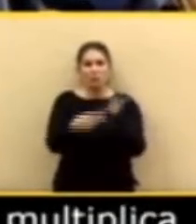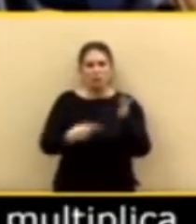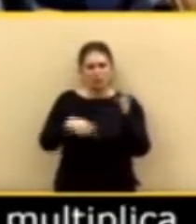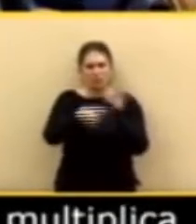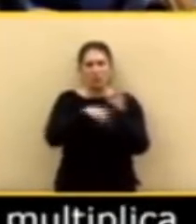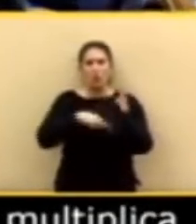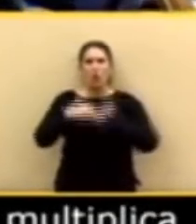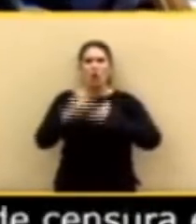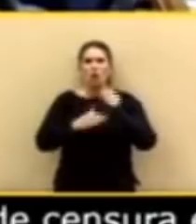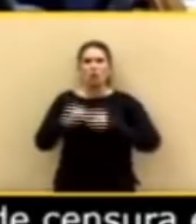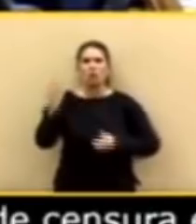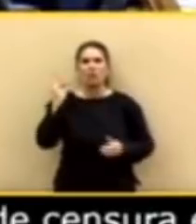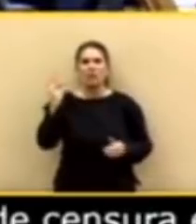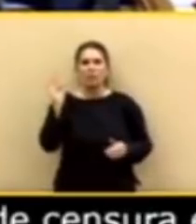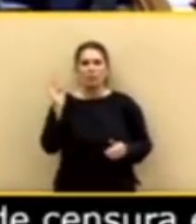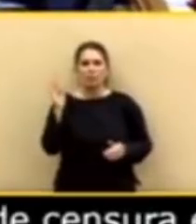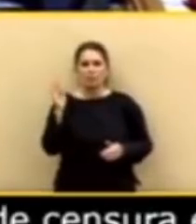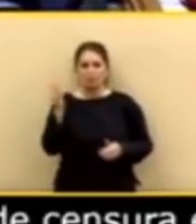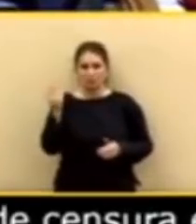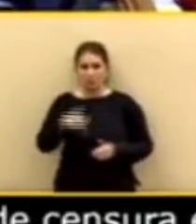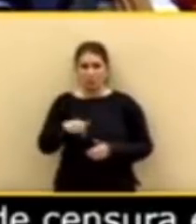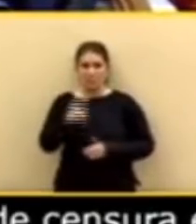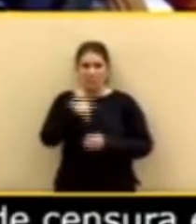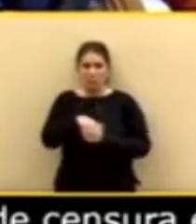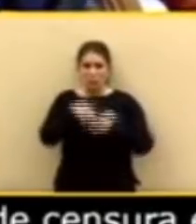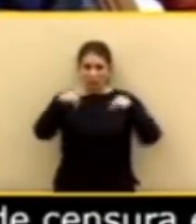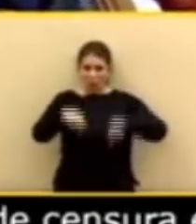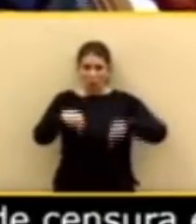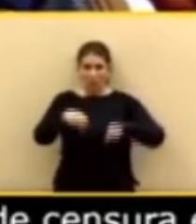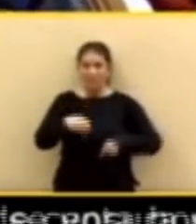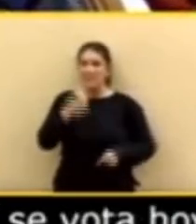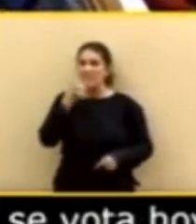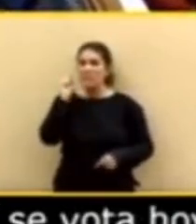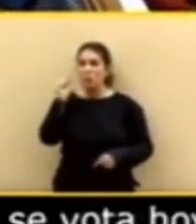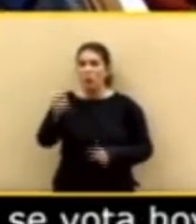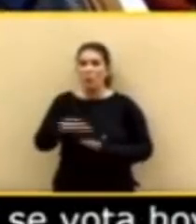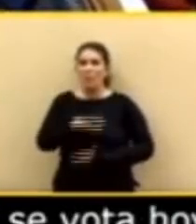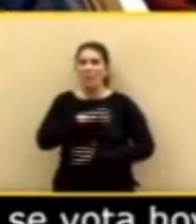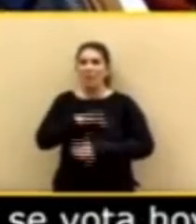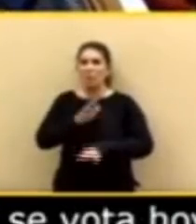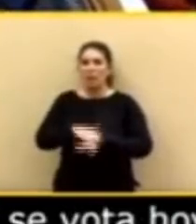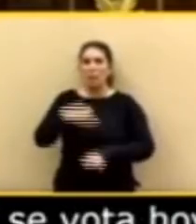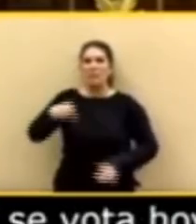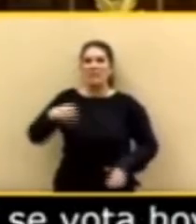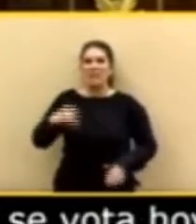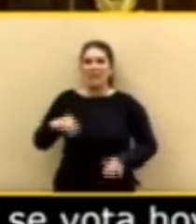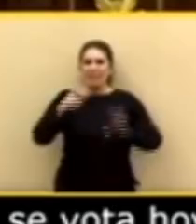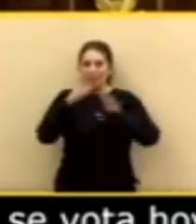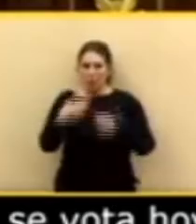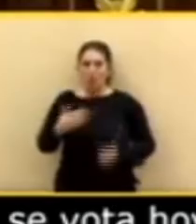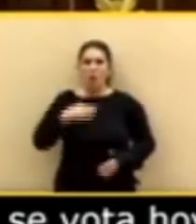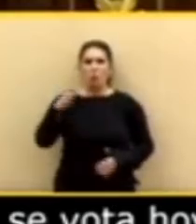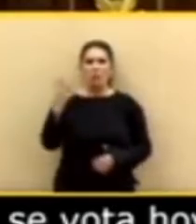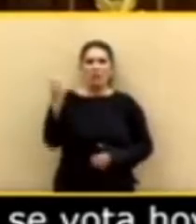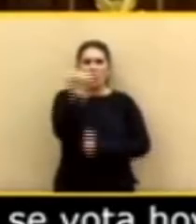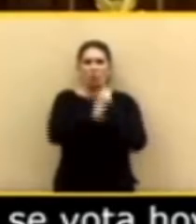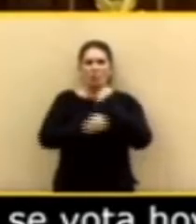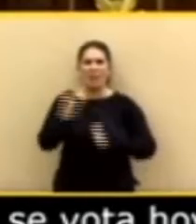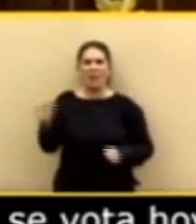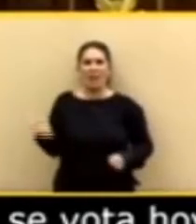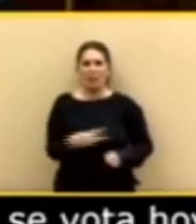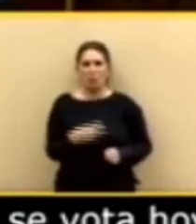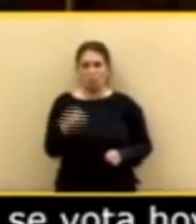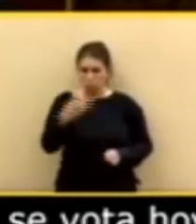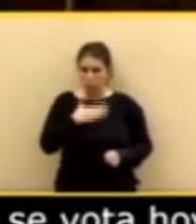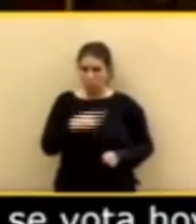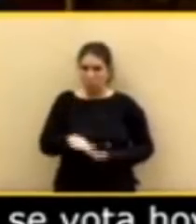en este momento a un gobierno que desde el punto de vista de la gestión es el peor gobierno que ha gestionado